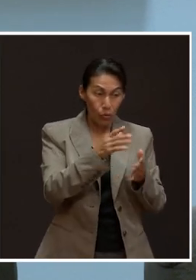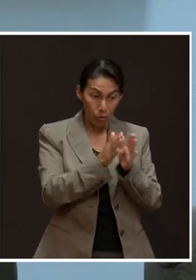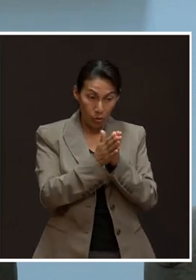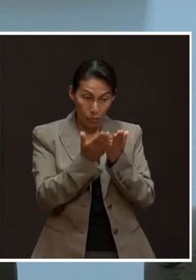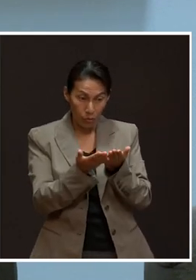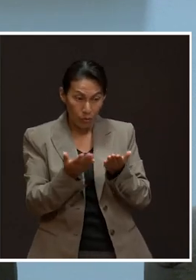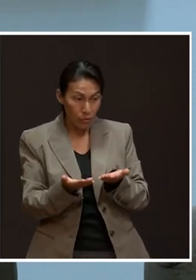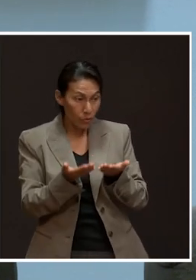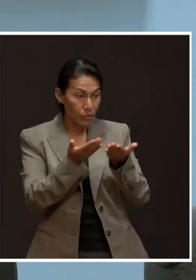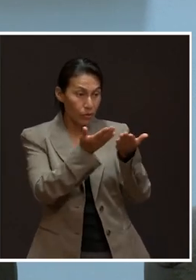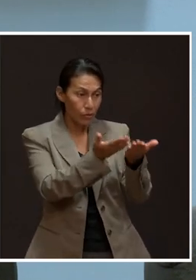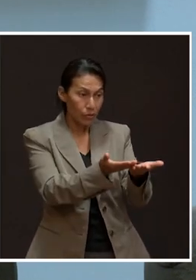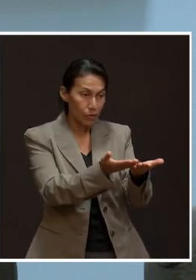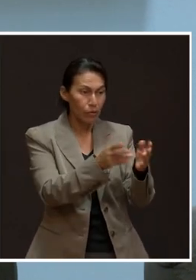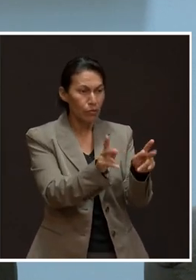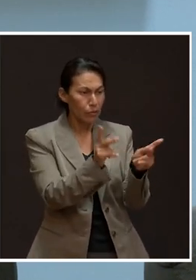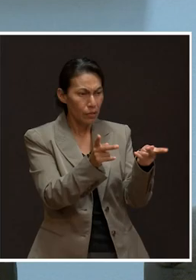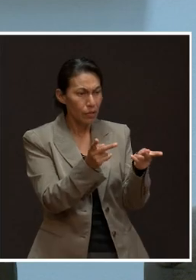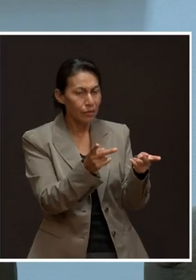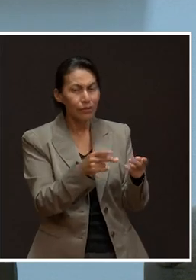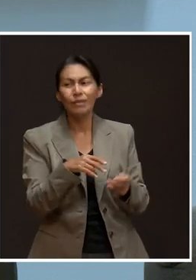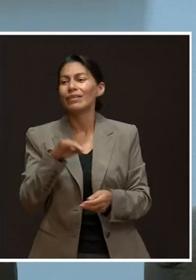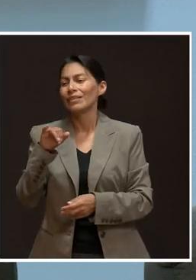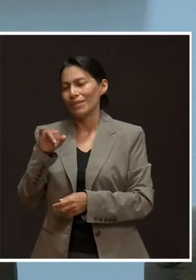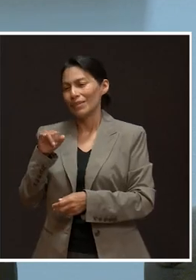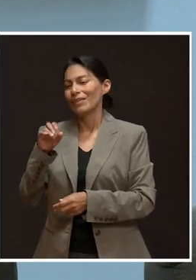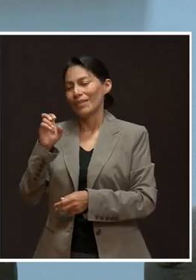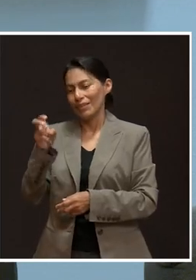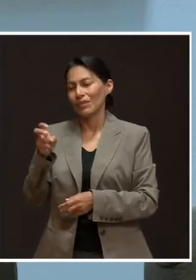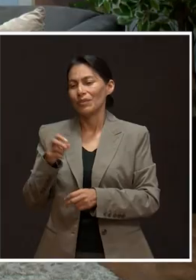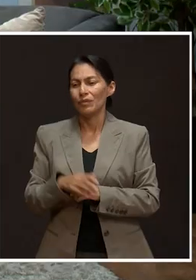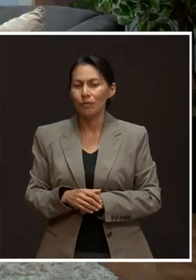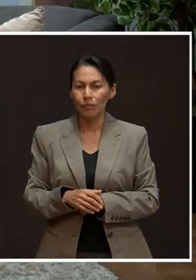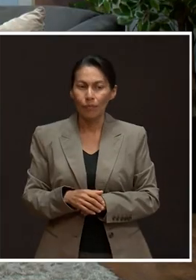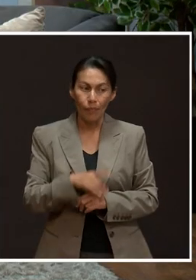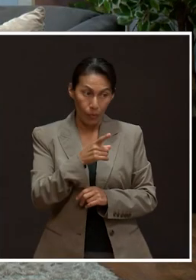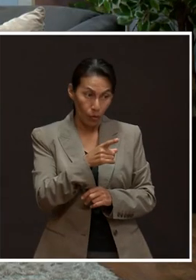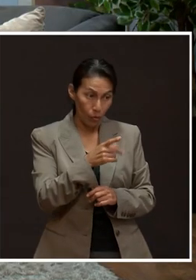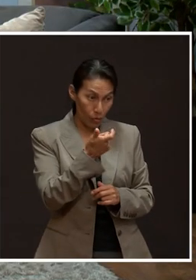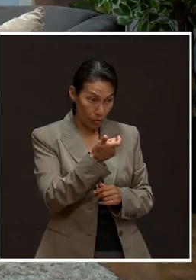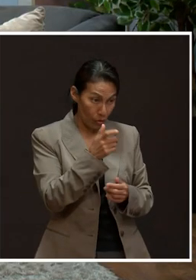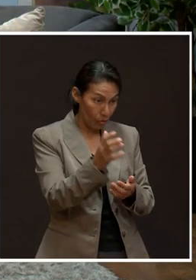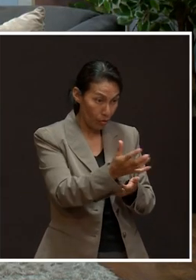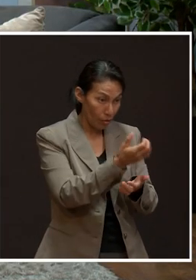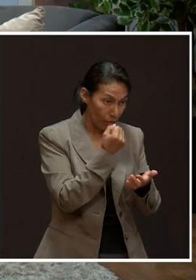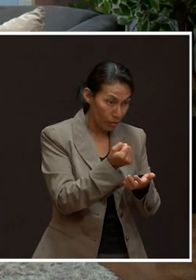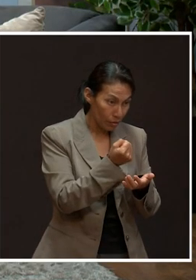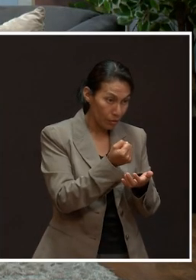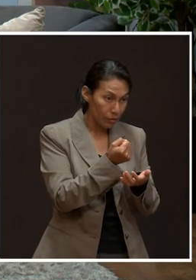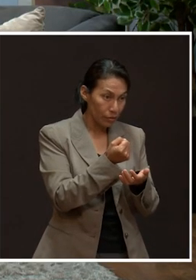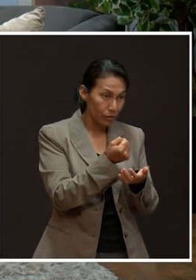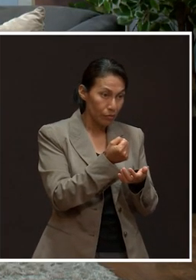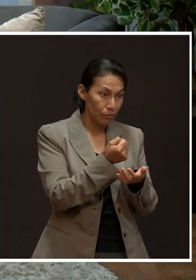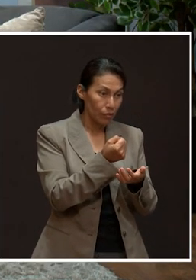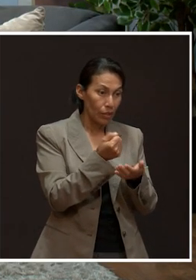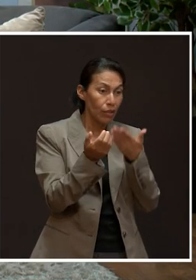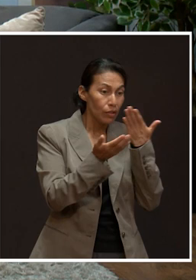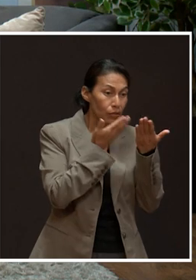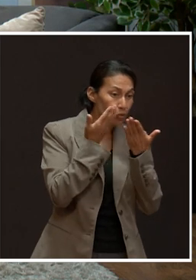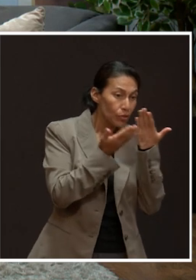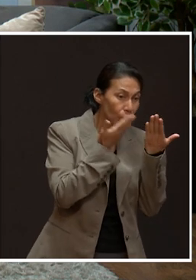digámoslo, a través de libros y los vendes. Ajá. Entonces, tú ganas algo de esos libros para